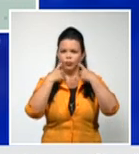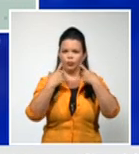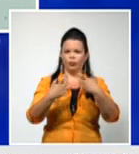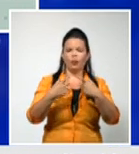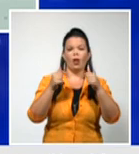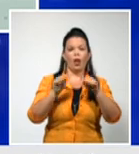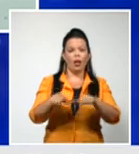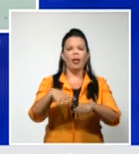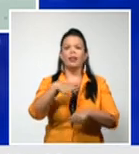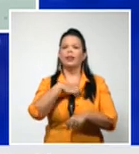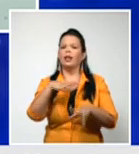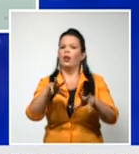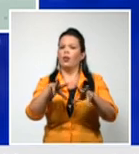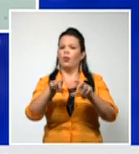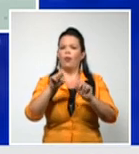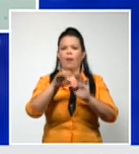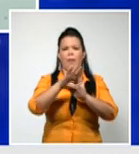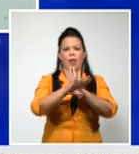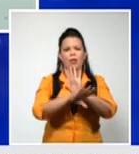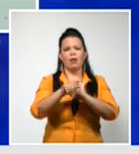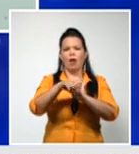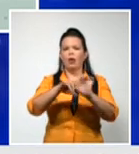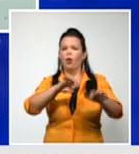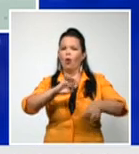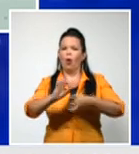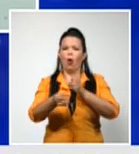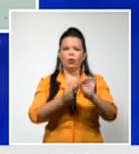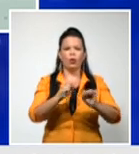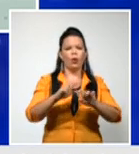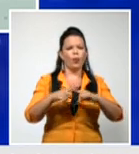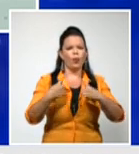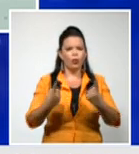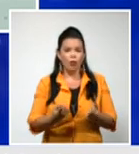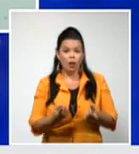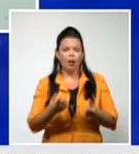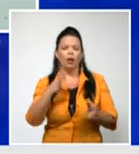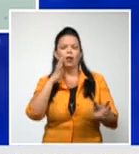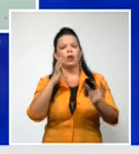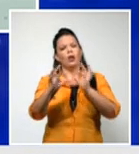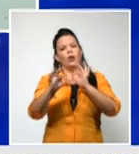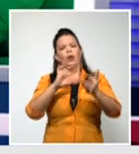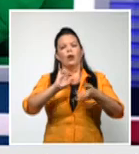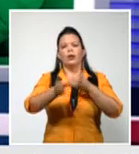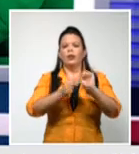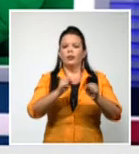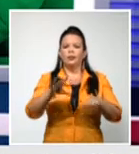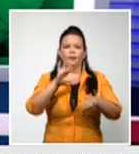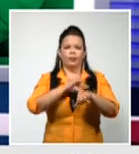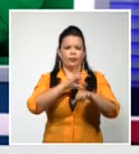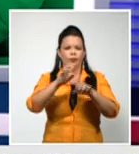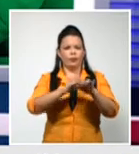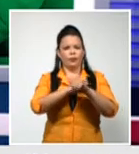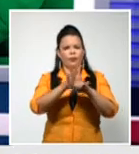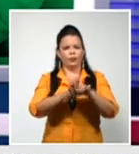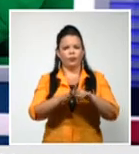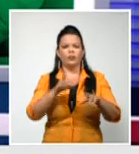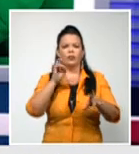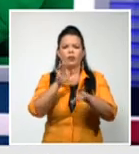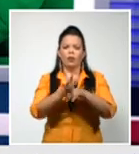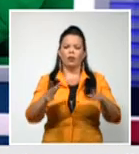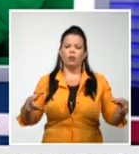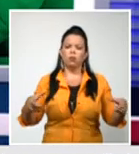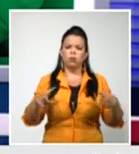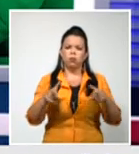adoptan medidas de restricción para evitar que esto siga creciendo, porque indiscutiblemente se